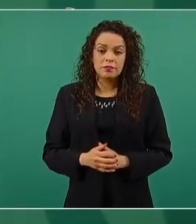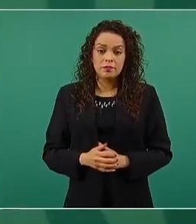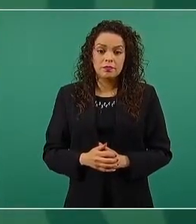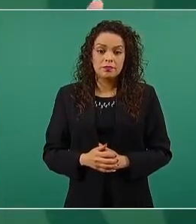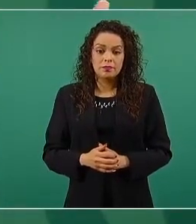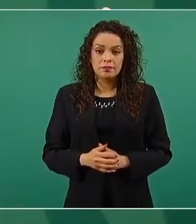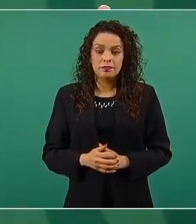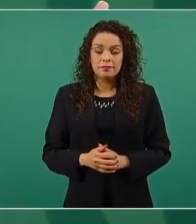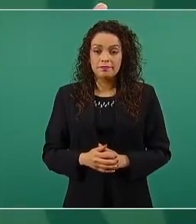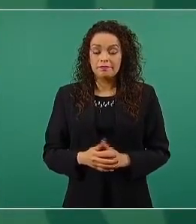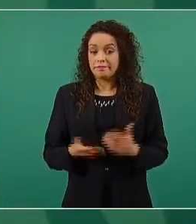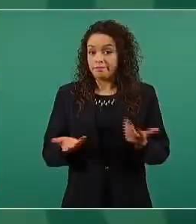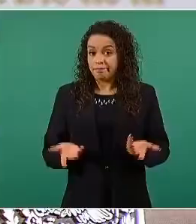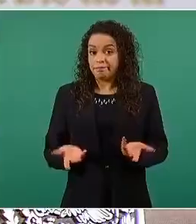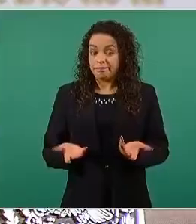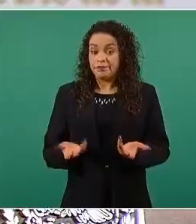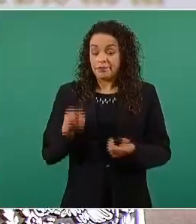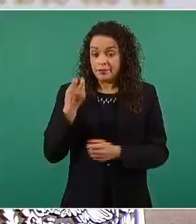Entonces esto